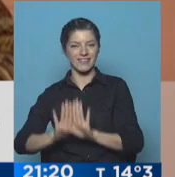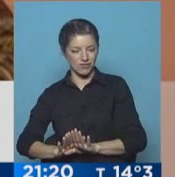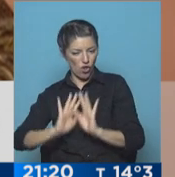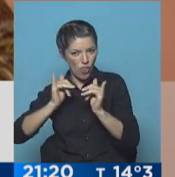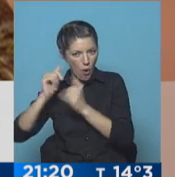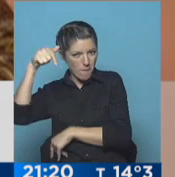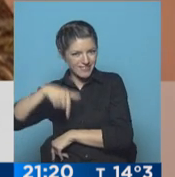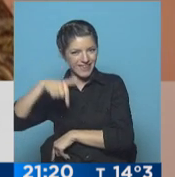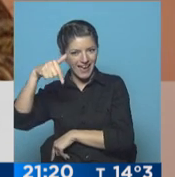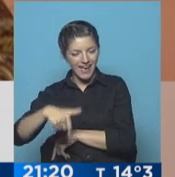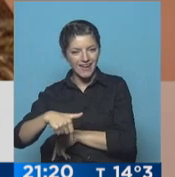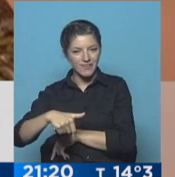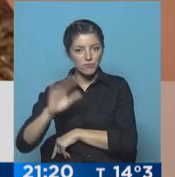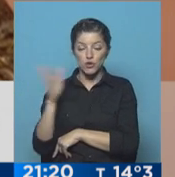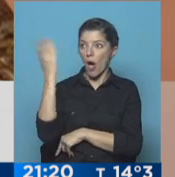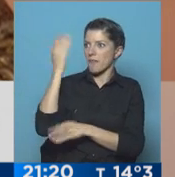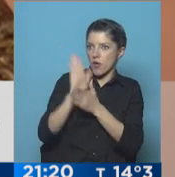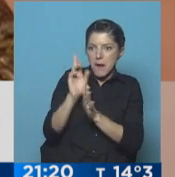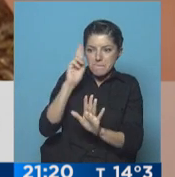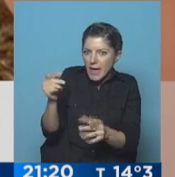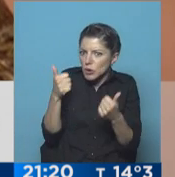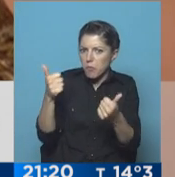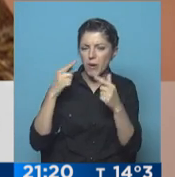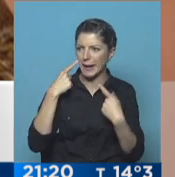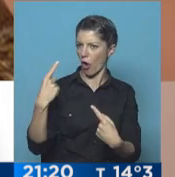juventud que tenemos nosotros.